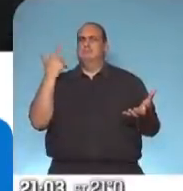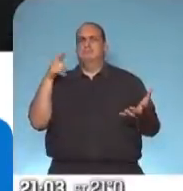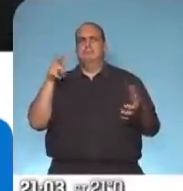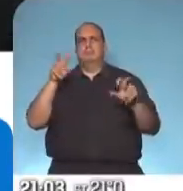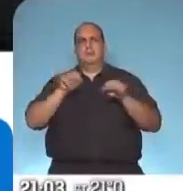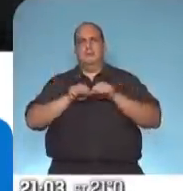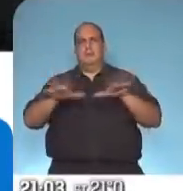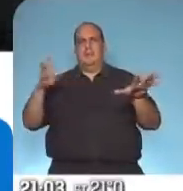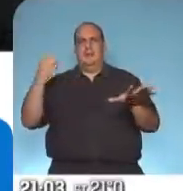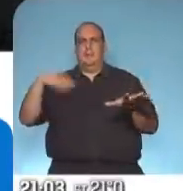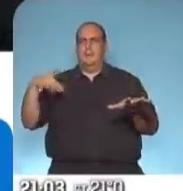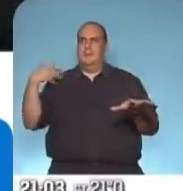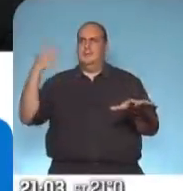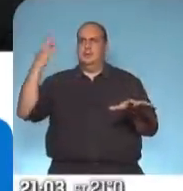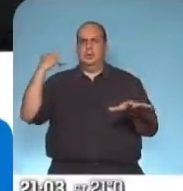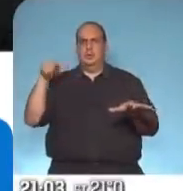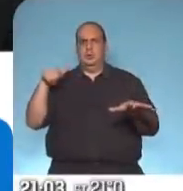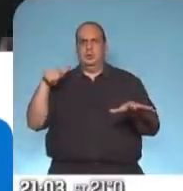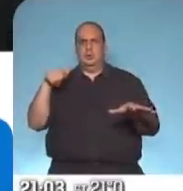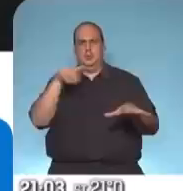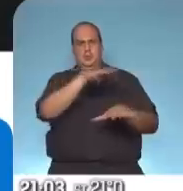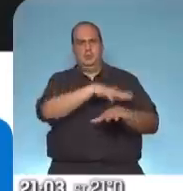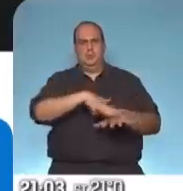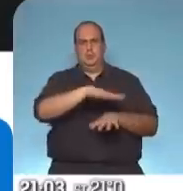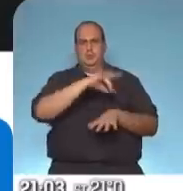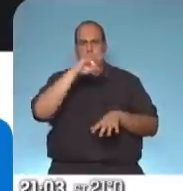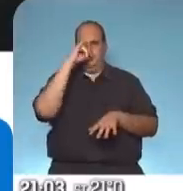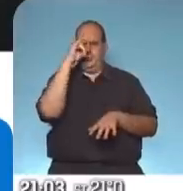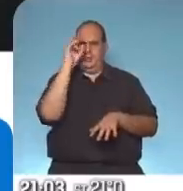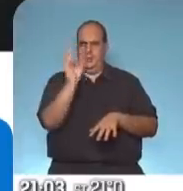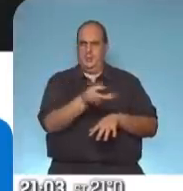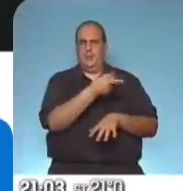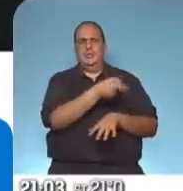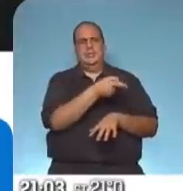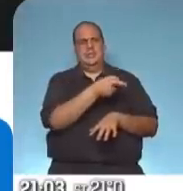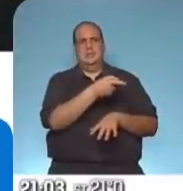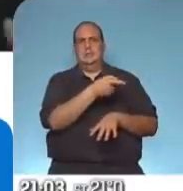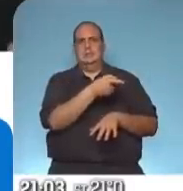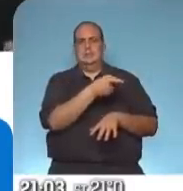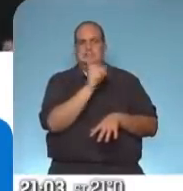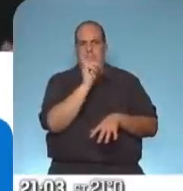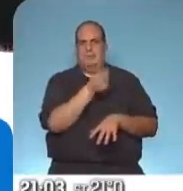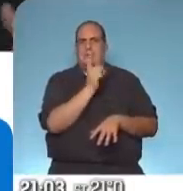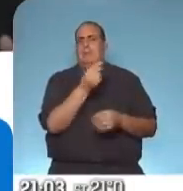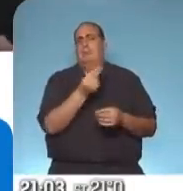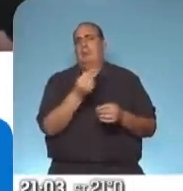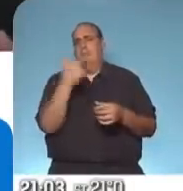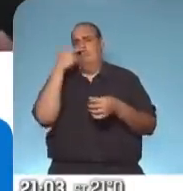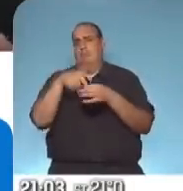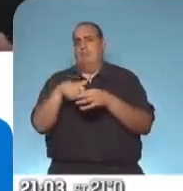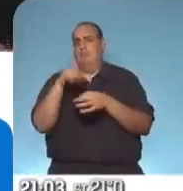de la pandemia, empezó a verse en peligro porque los precios han bajado mucho. Porque, ¿qué